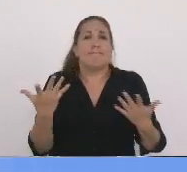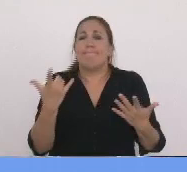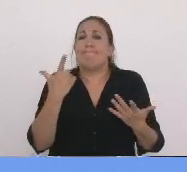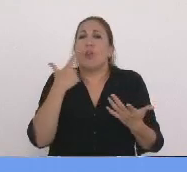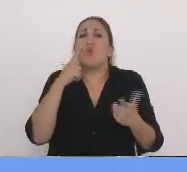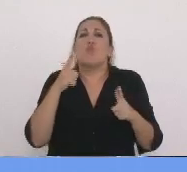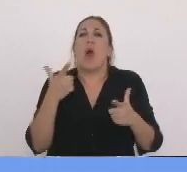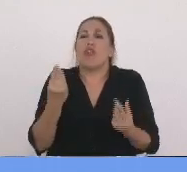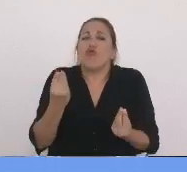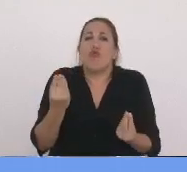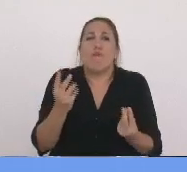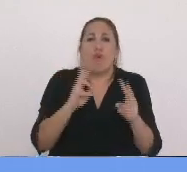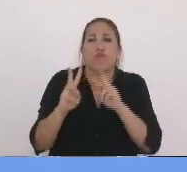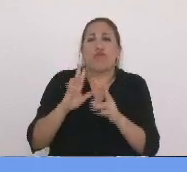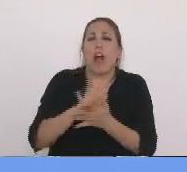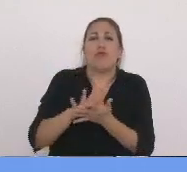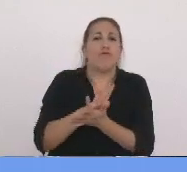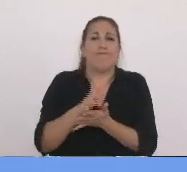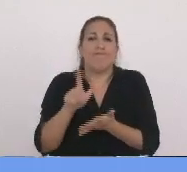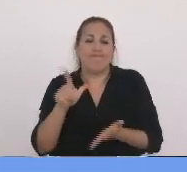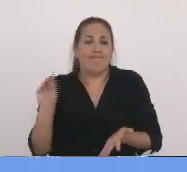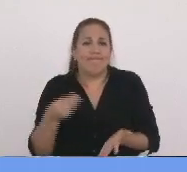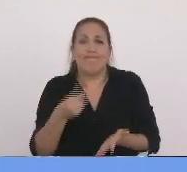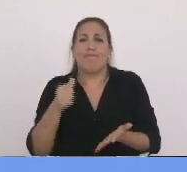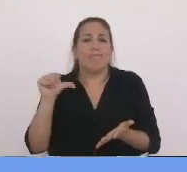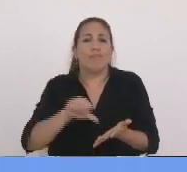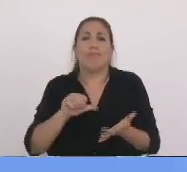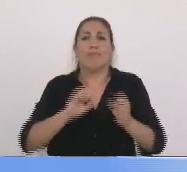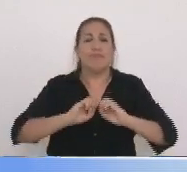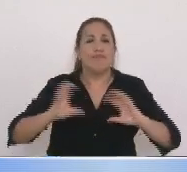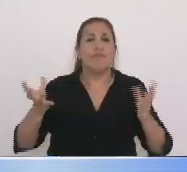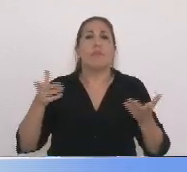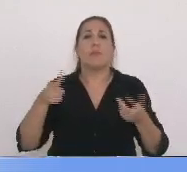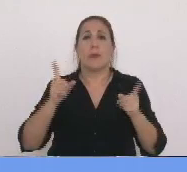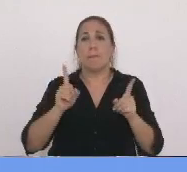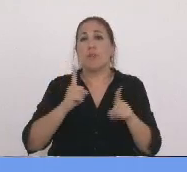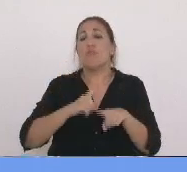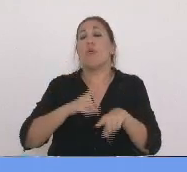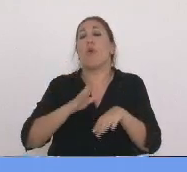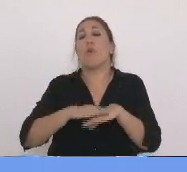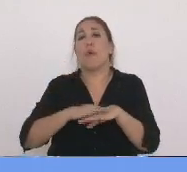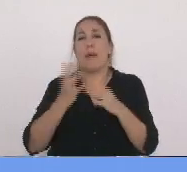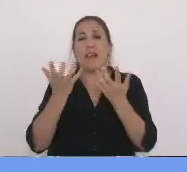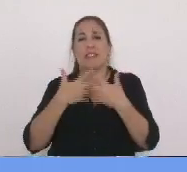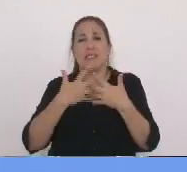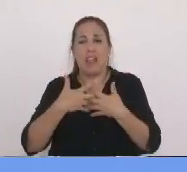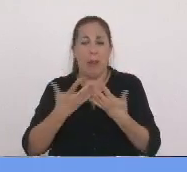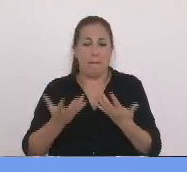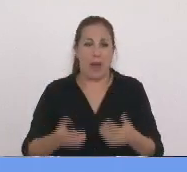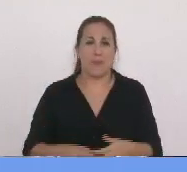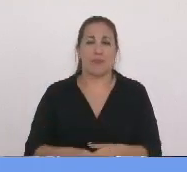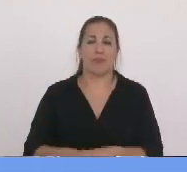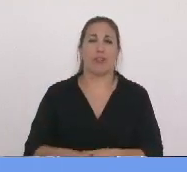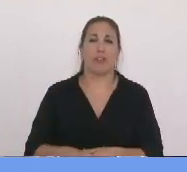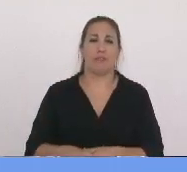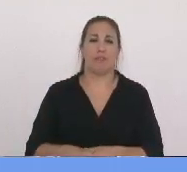solución como también se dijo aquí a este en el sistema de justicia a esto